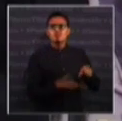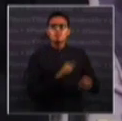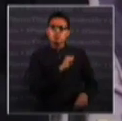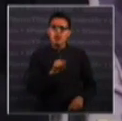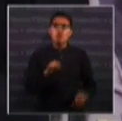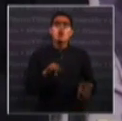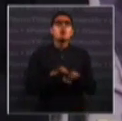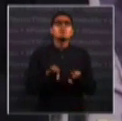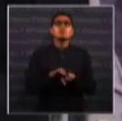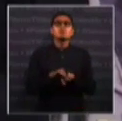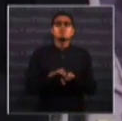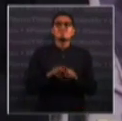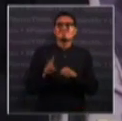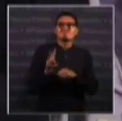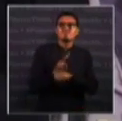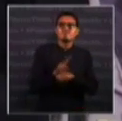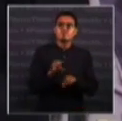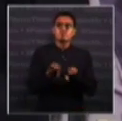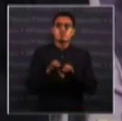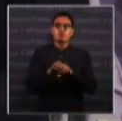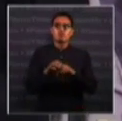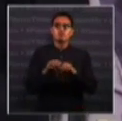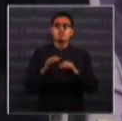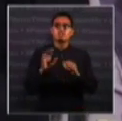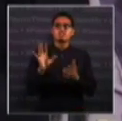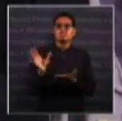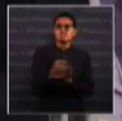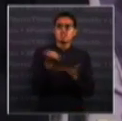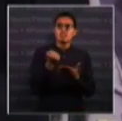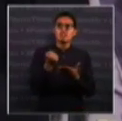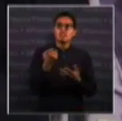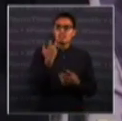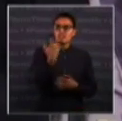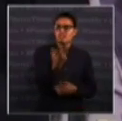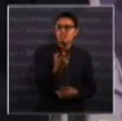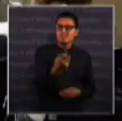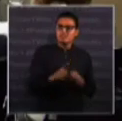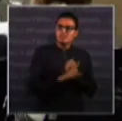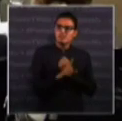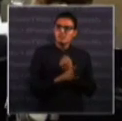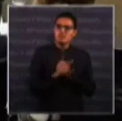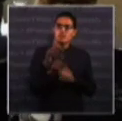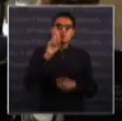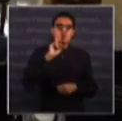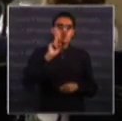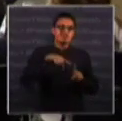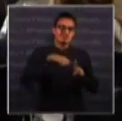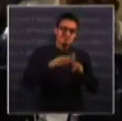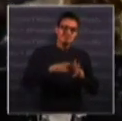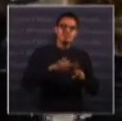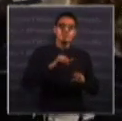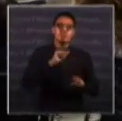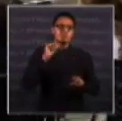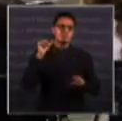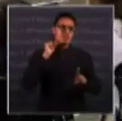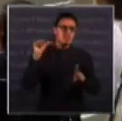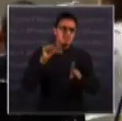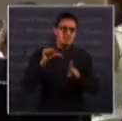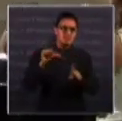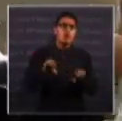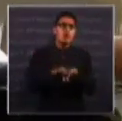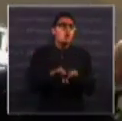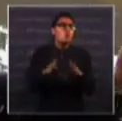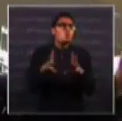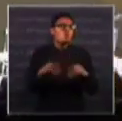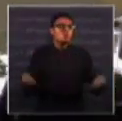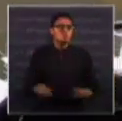prevendría, atendería, sancionaría y erradicaría este tremendo problema aquí en el Estado de Guanajuato? Tienes que mejorar